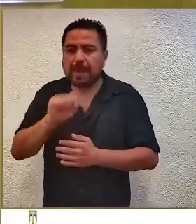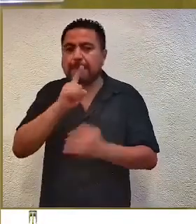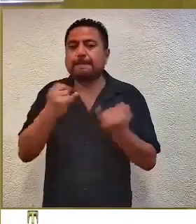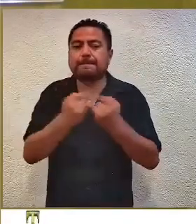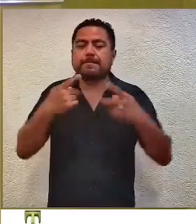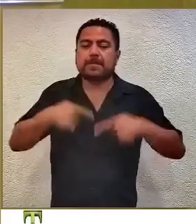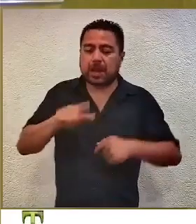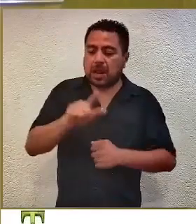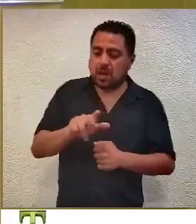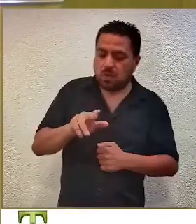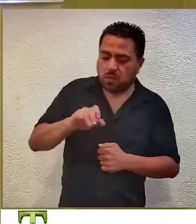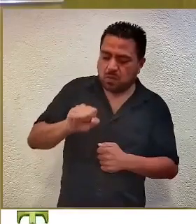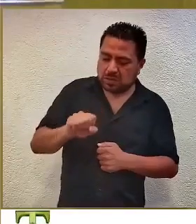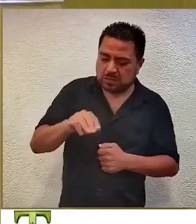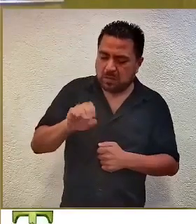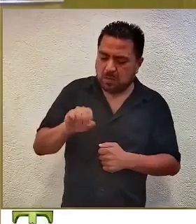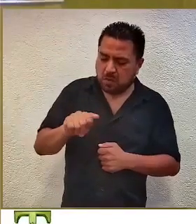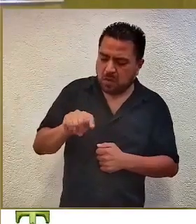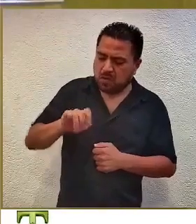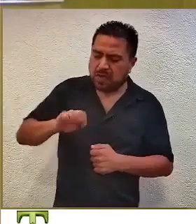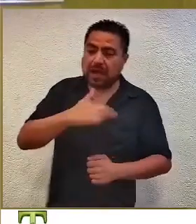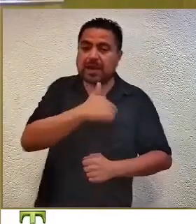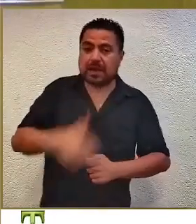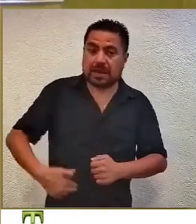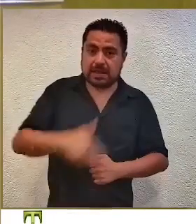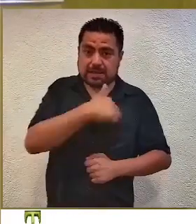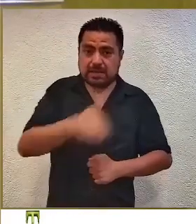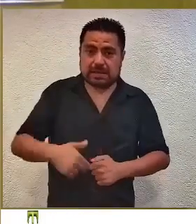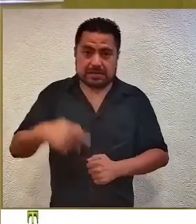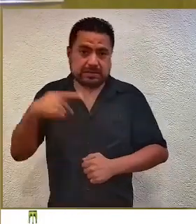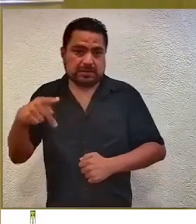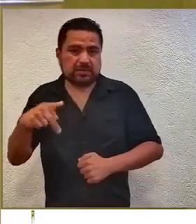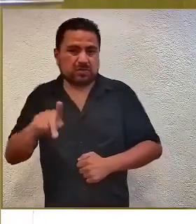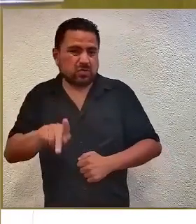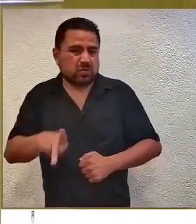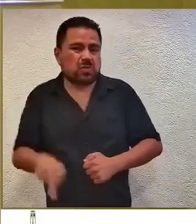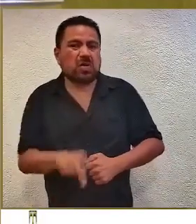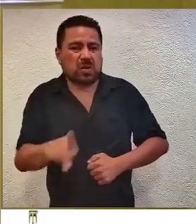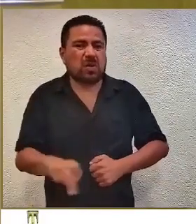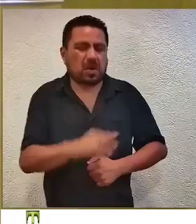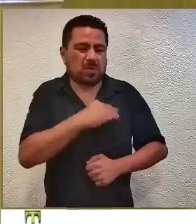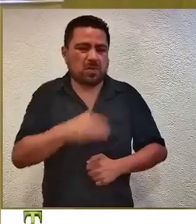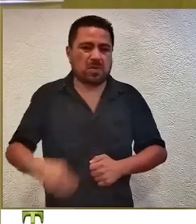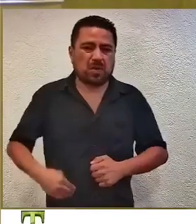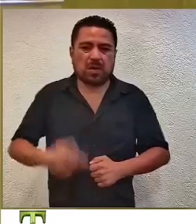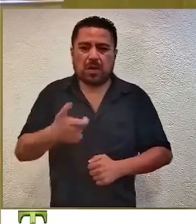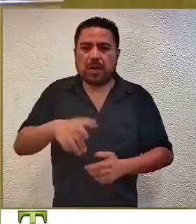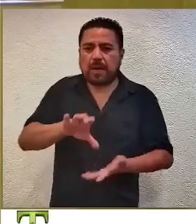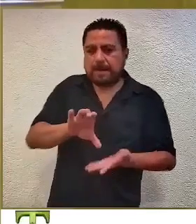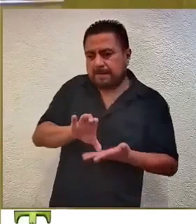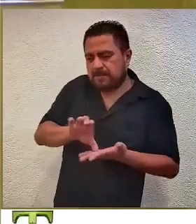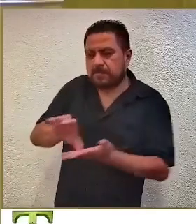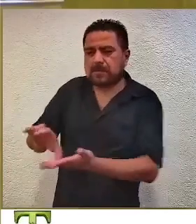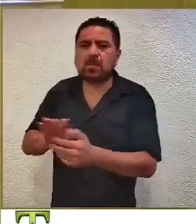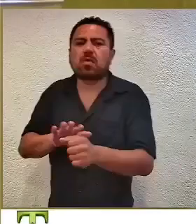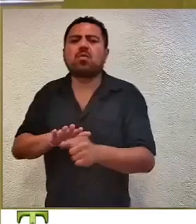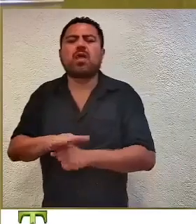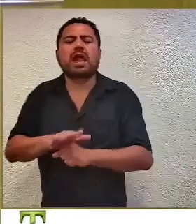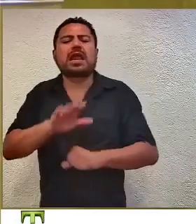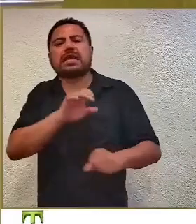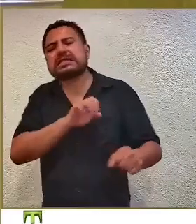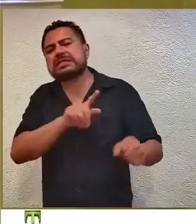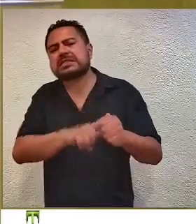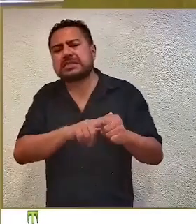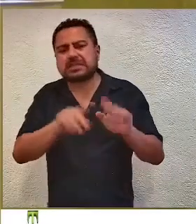ciudadano Luis Montealegre Galicia, regidoras y regidor respectivamente del citado ayuntamiento, las cantidades numerarias en los términos especificados